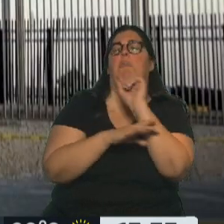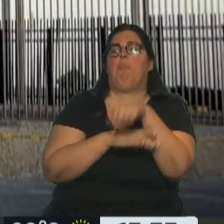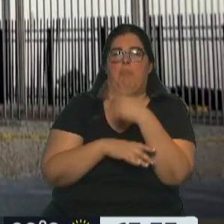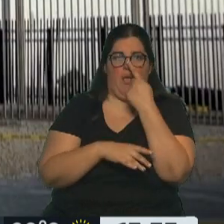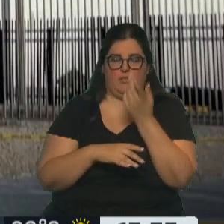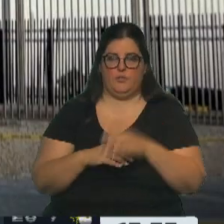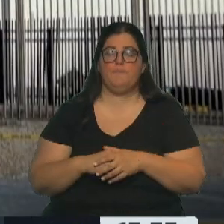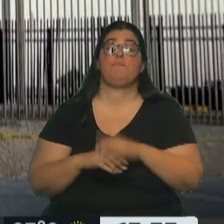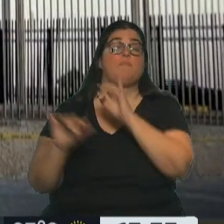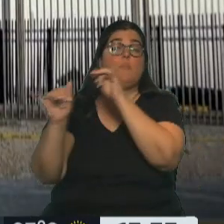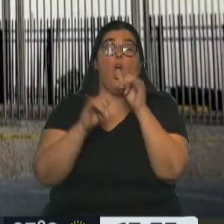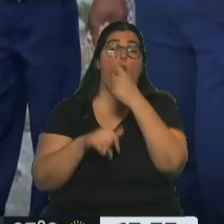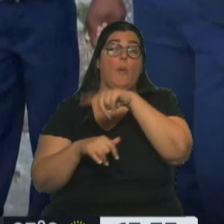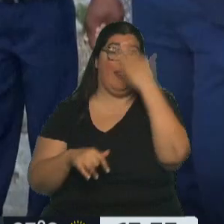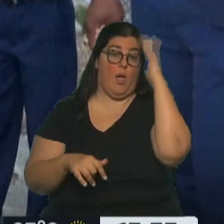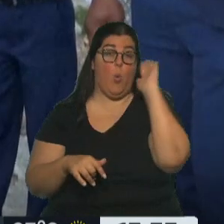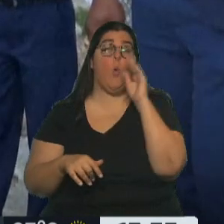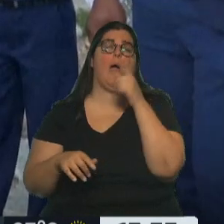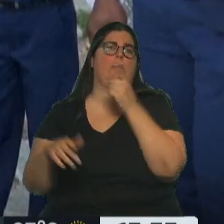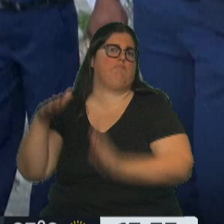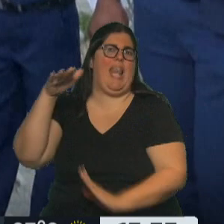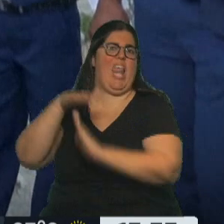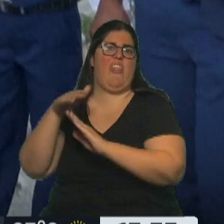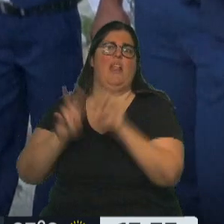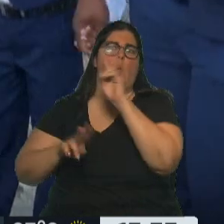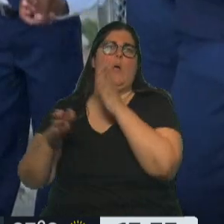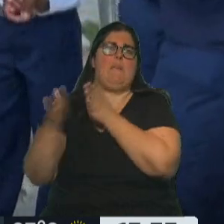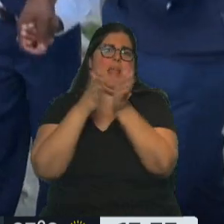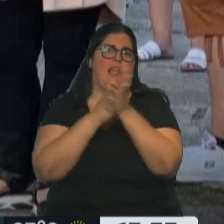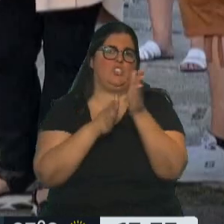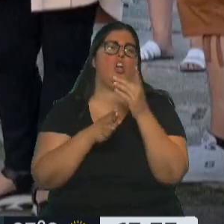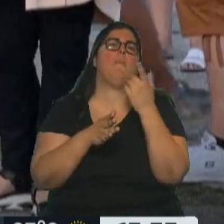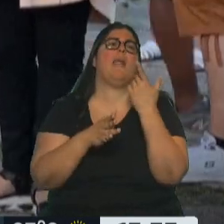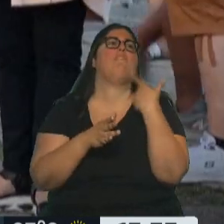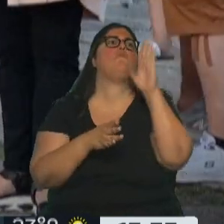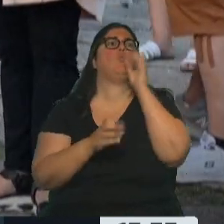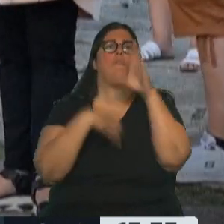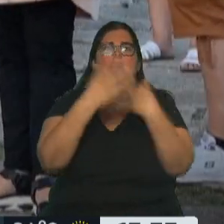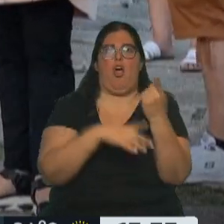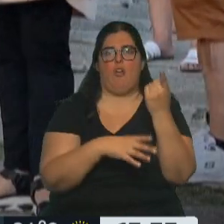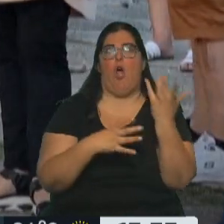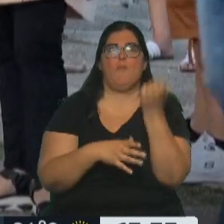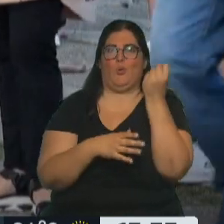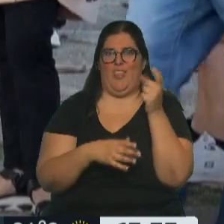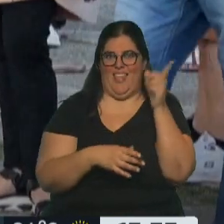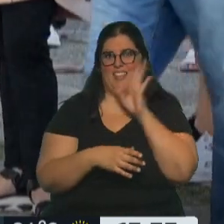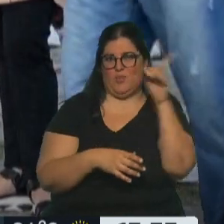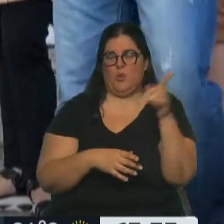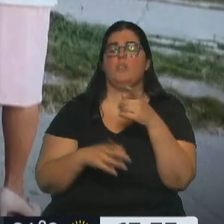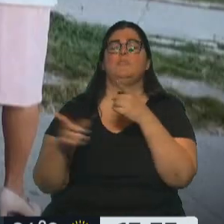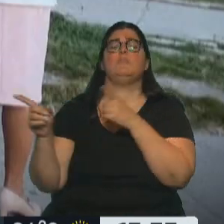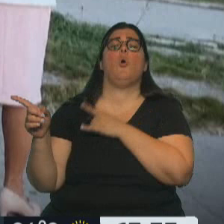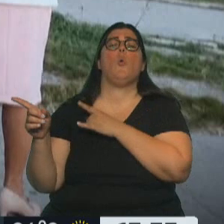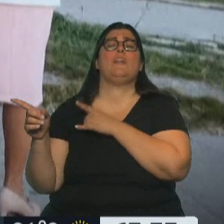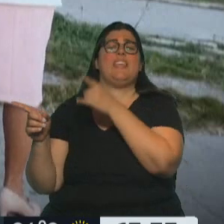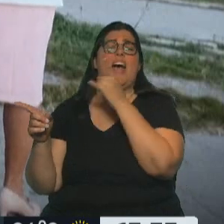quienes lideran el éxodo cubano en medio de la crisis y en busca de oportunidades. Así lo reveló la propia Universidad de La Habana, que informó que la